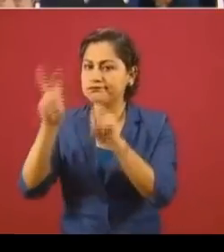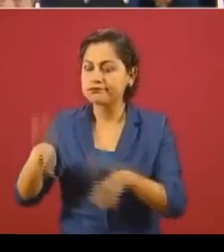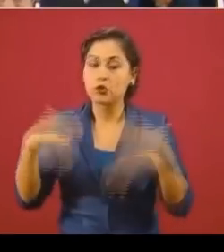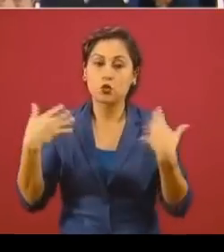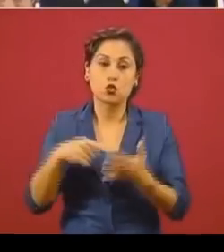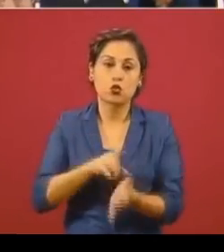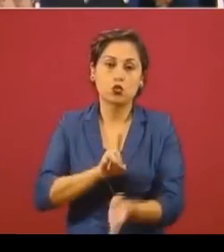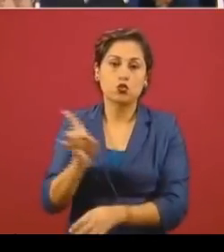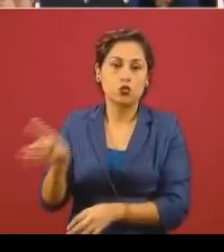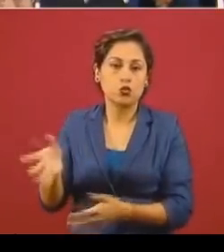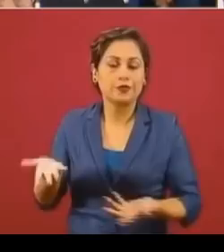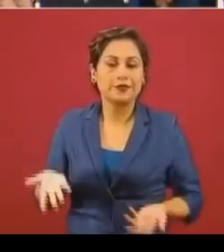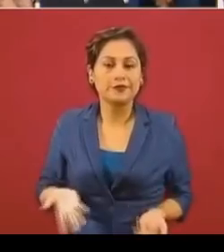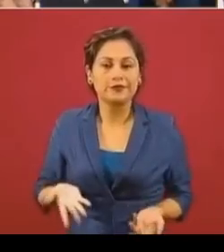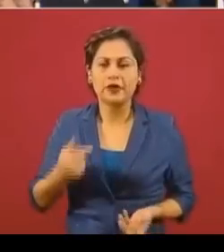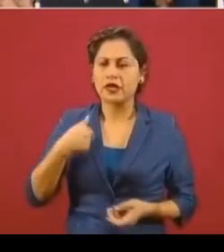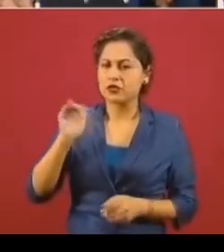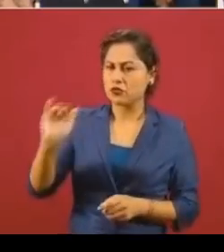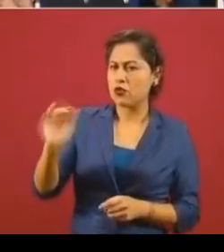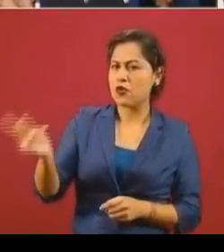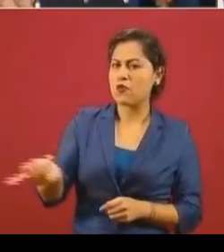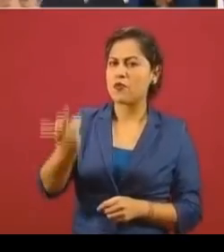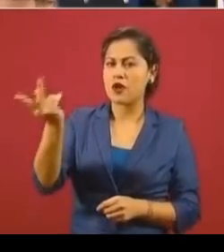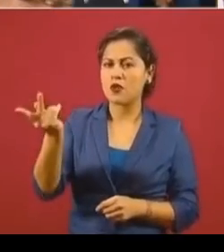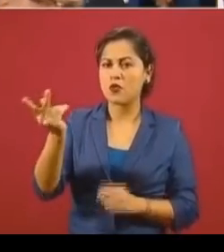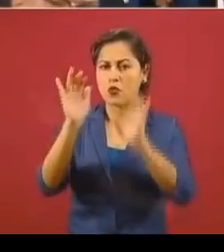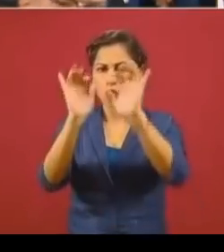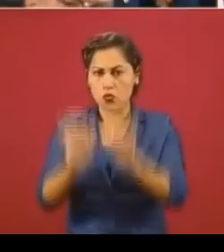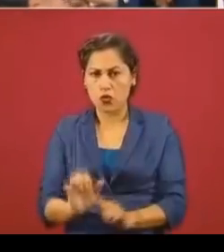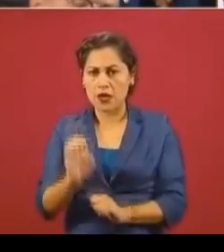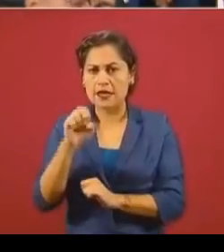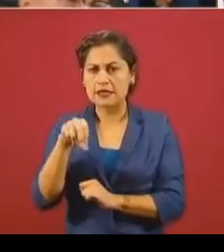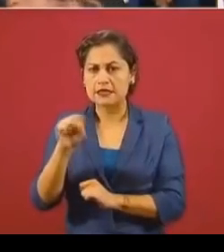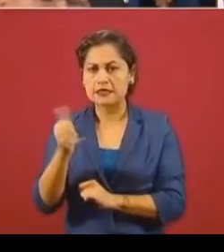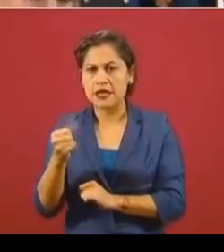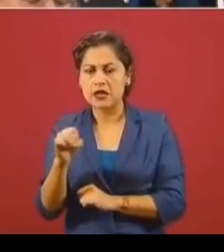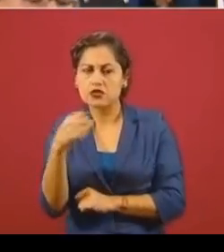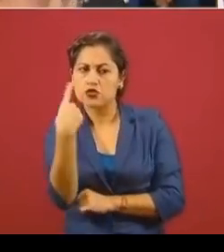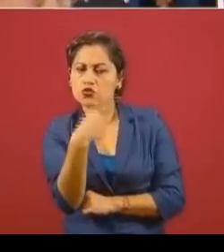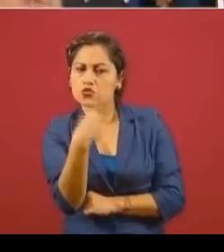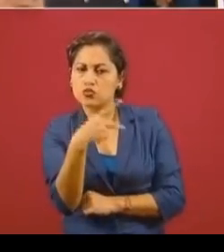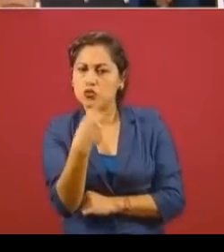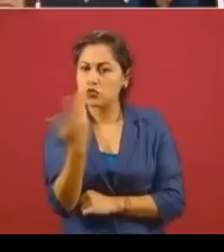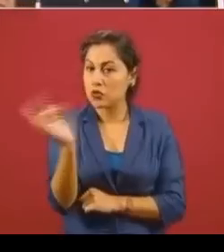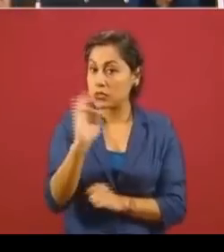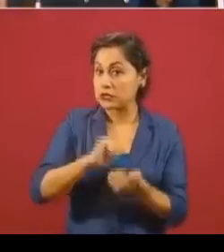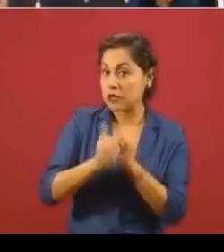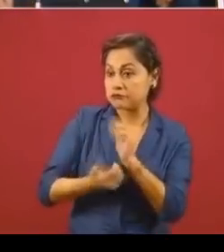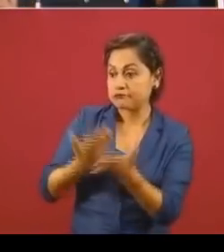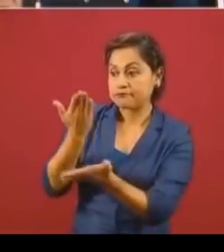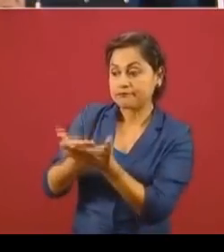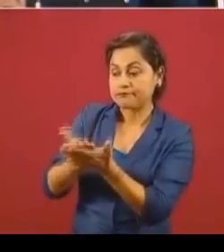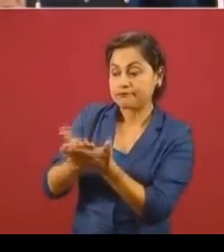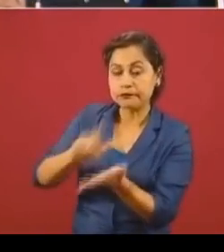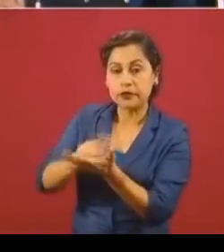Su ensayo, ¿qué destino tendrá? ¿Será una iniciativa de ley que dará